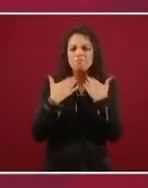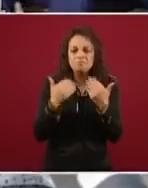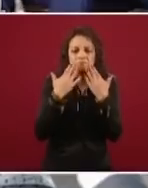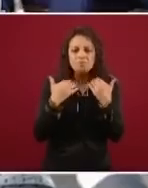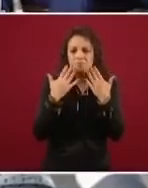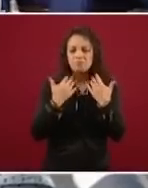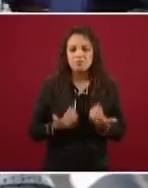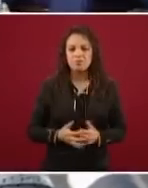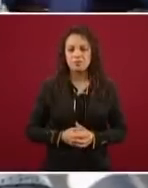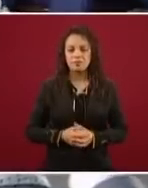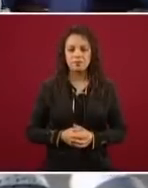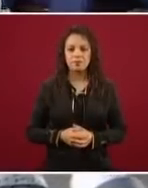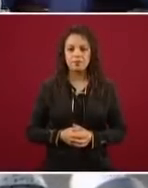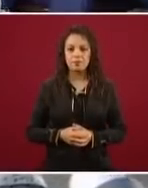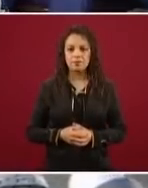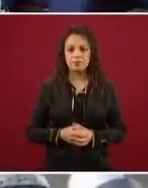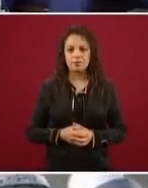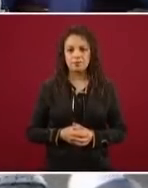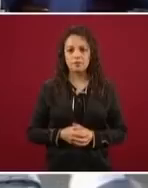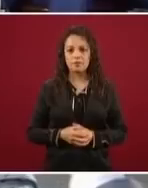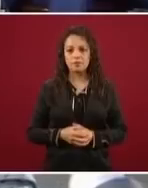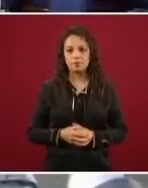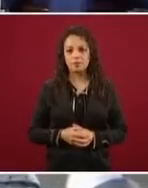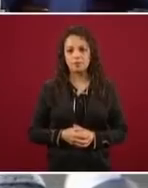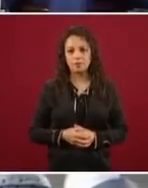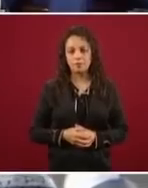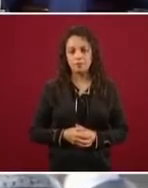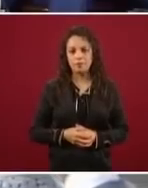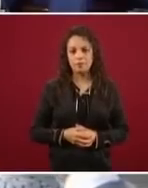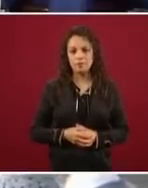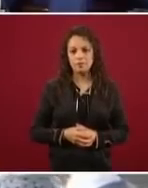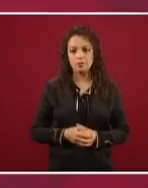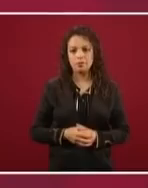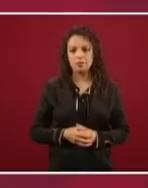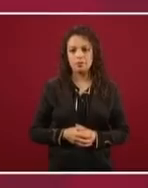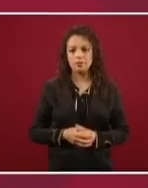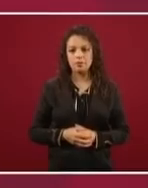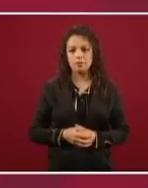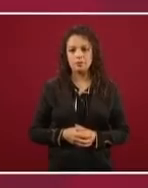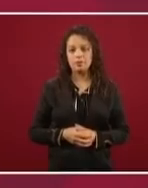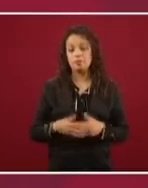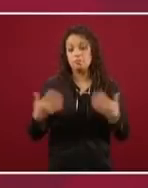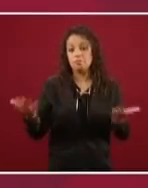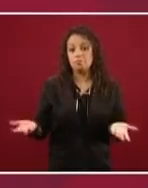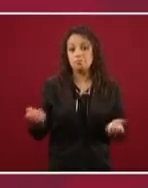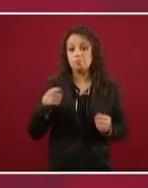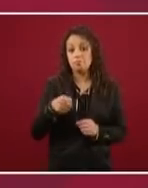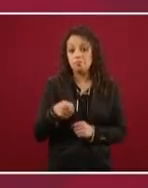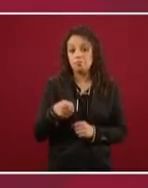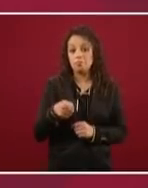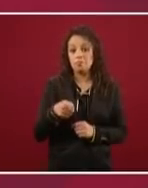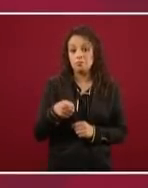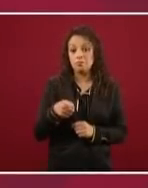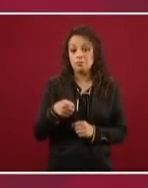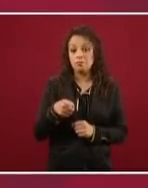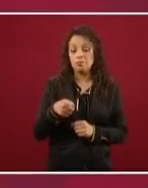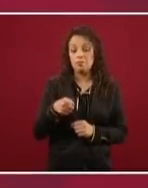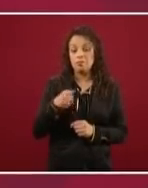no vamos a reprimir si él reforma un día sigue el otro también